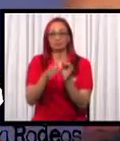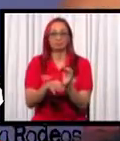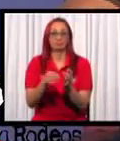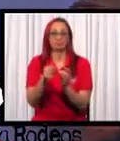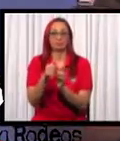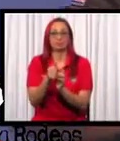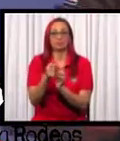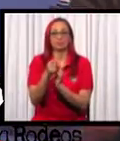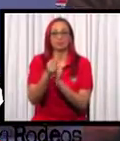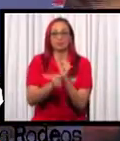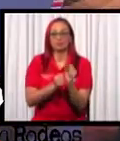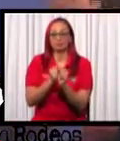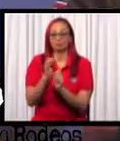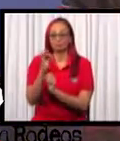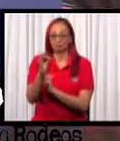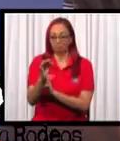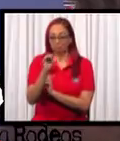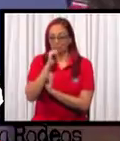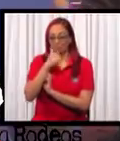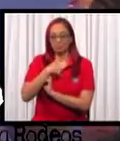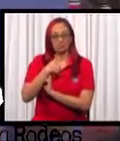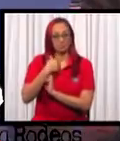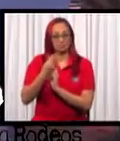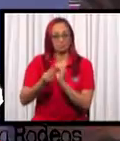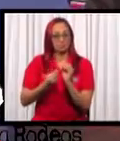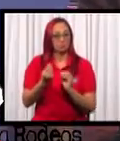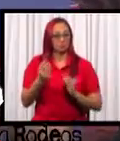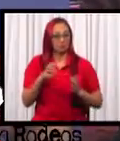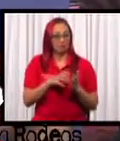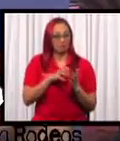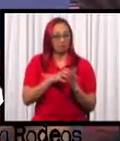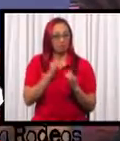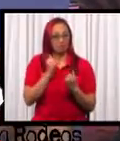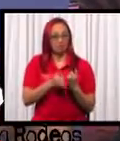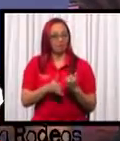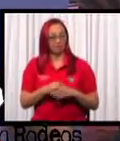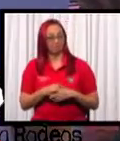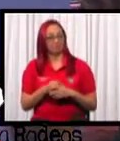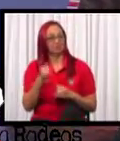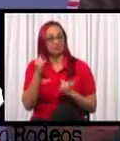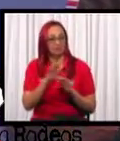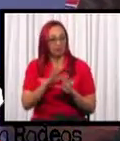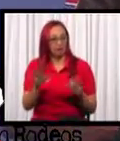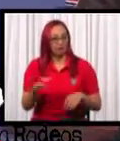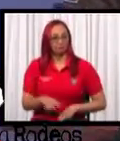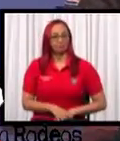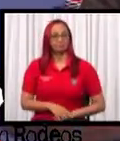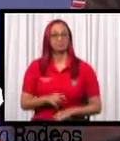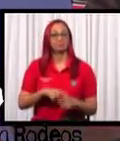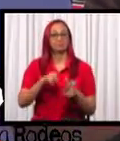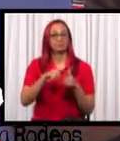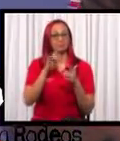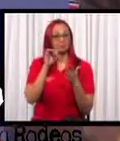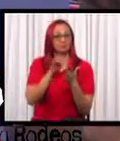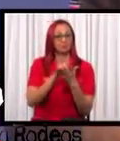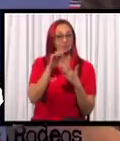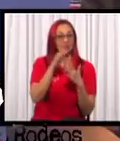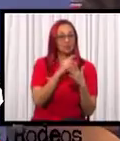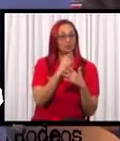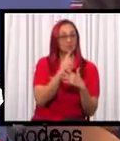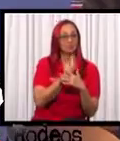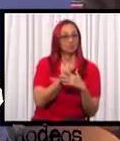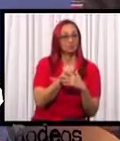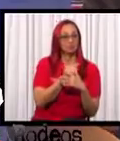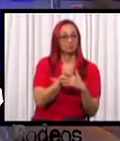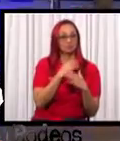en pocos años aquí no vamos a tener producción de arroz, se acaba, se termina. Y eso es algo serio que nosotros hemos advertido. ¿Y por qué